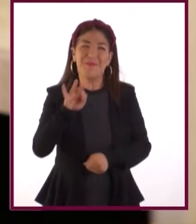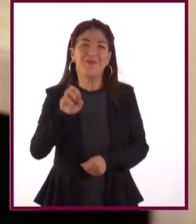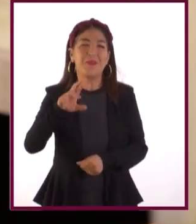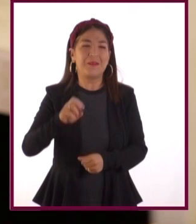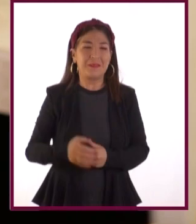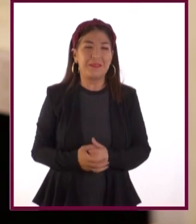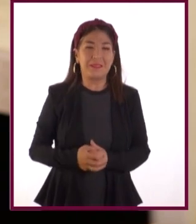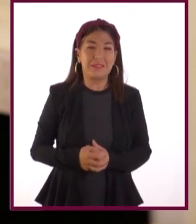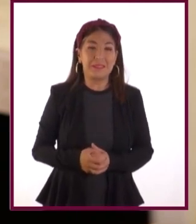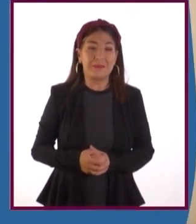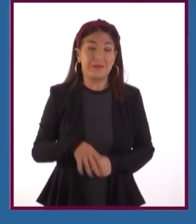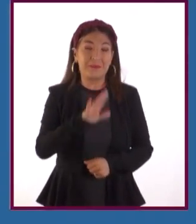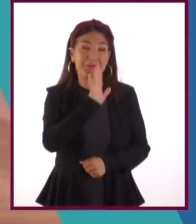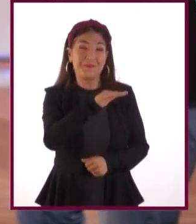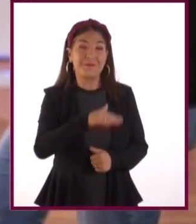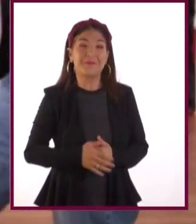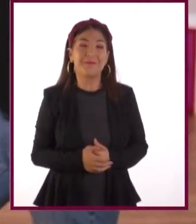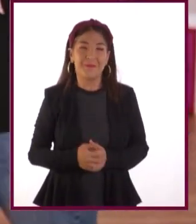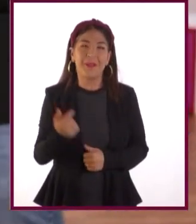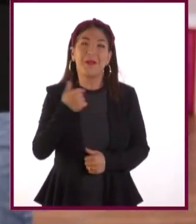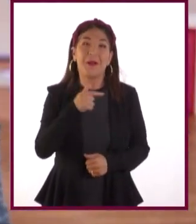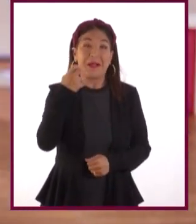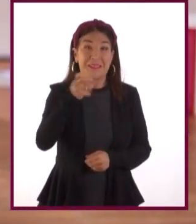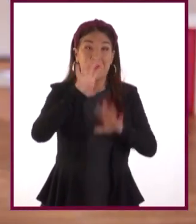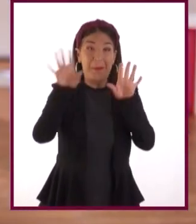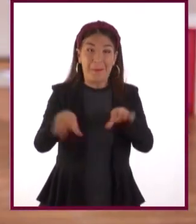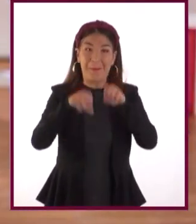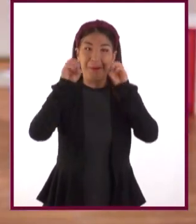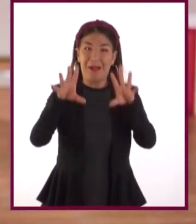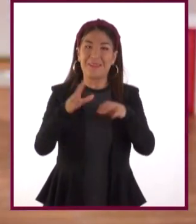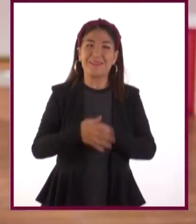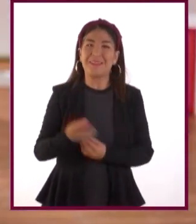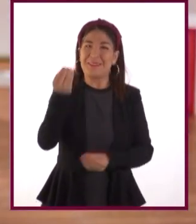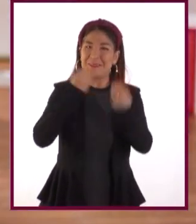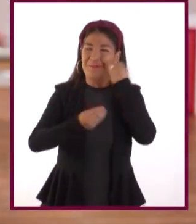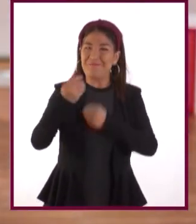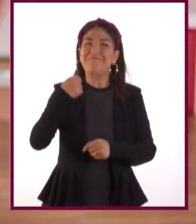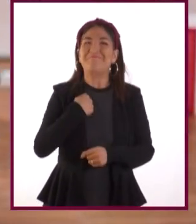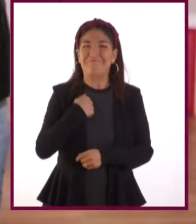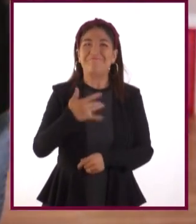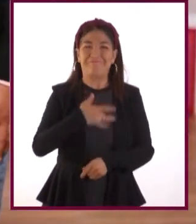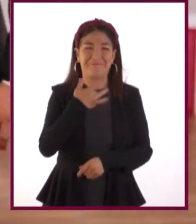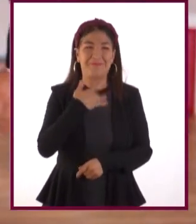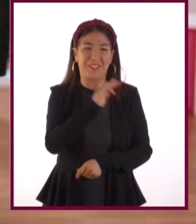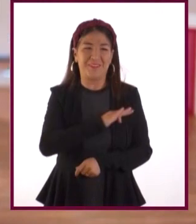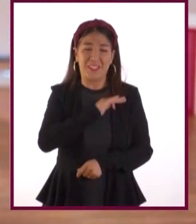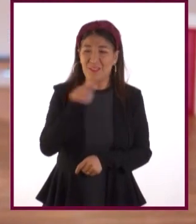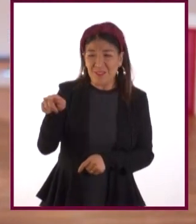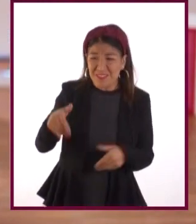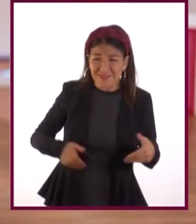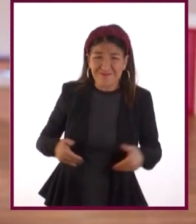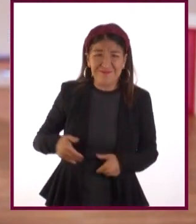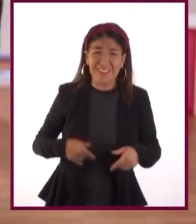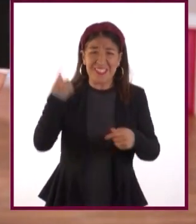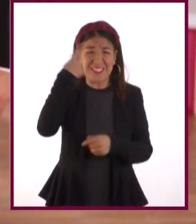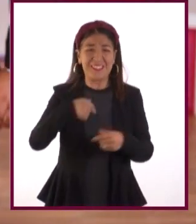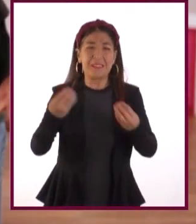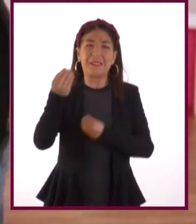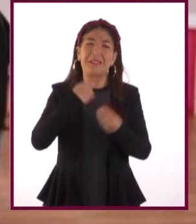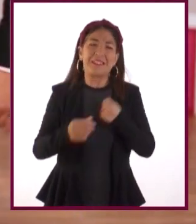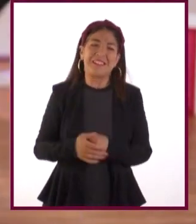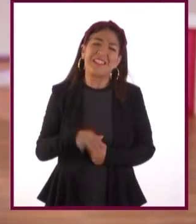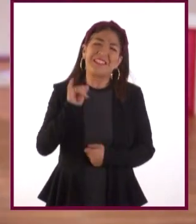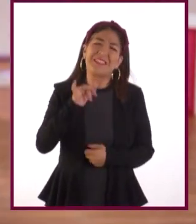quédense con nosotros, volvemos al foro. Mara, debo aceptar que la magia de la televisión me hace muy feliz, ¿eh? ¿Y no estás un poquito